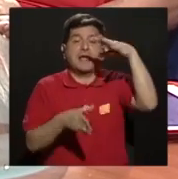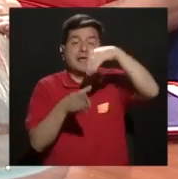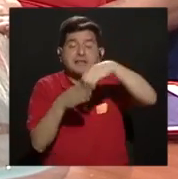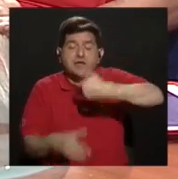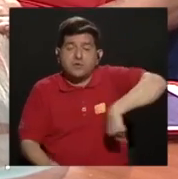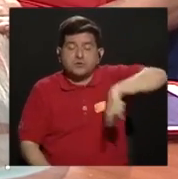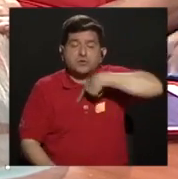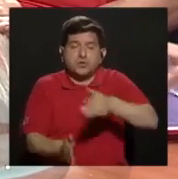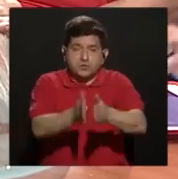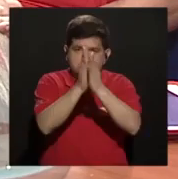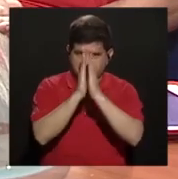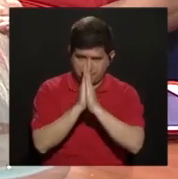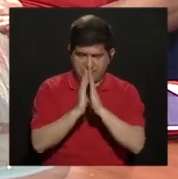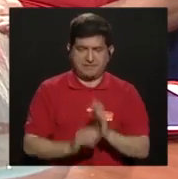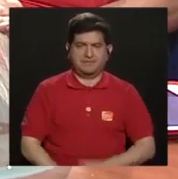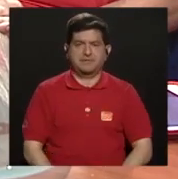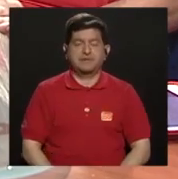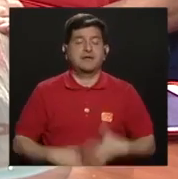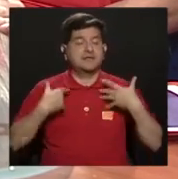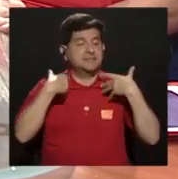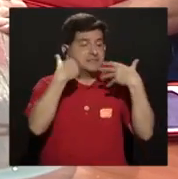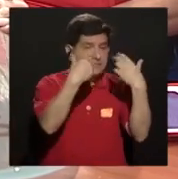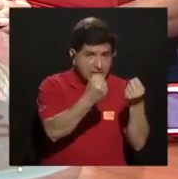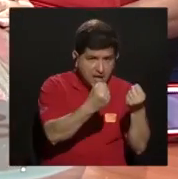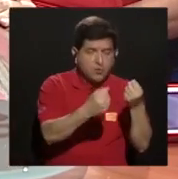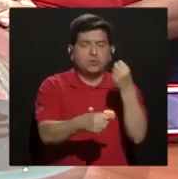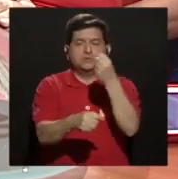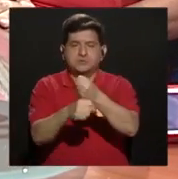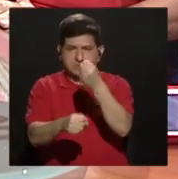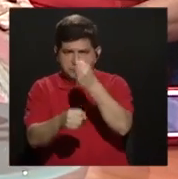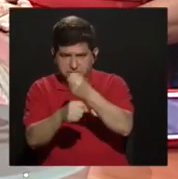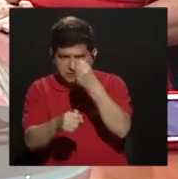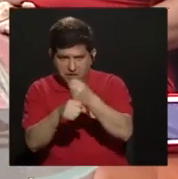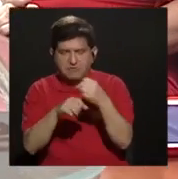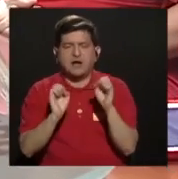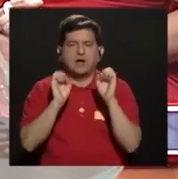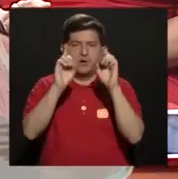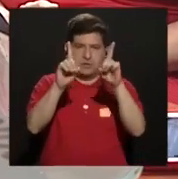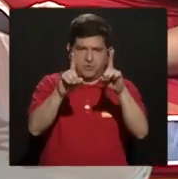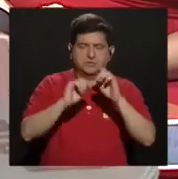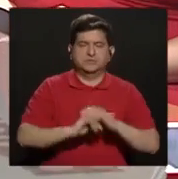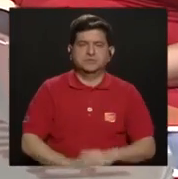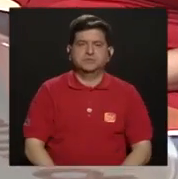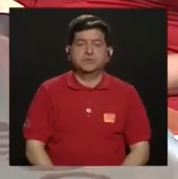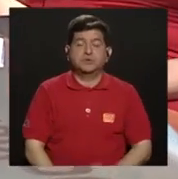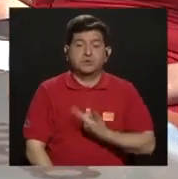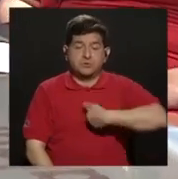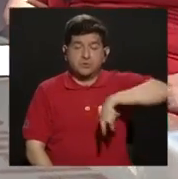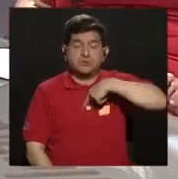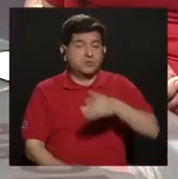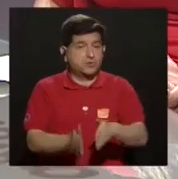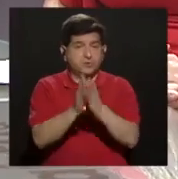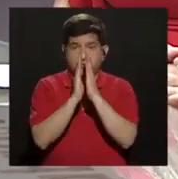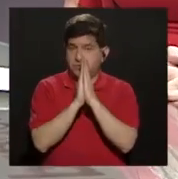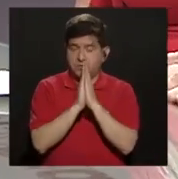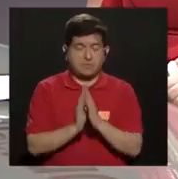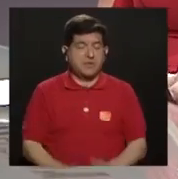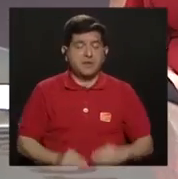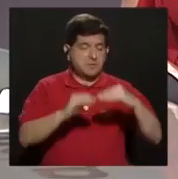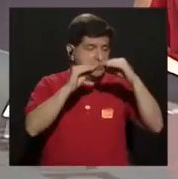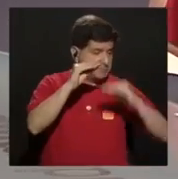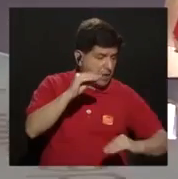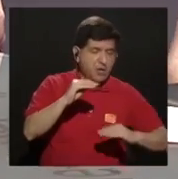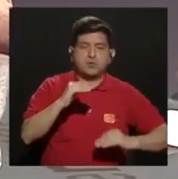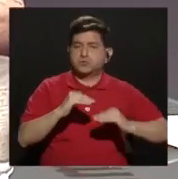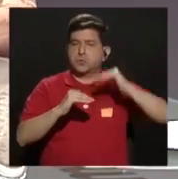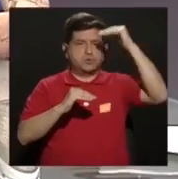nosotros pedimos inclusión, vamos a decir, lo que es salud, lo que es trabajo, lo que es educación, ya nosotras no pedimos ni más ni menos de las cosas